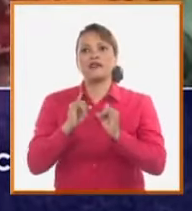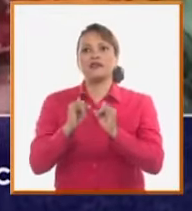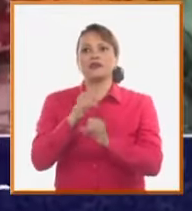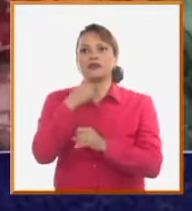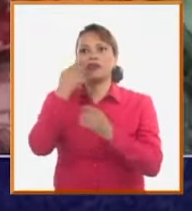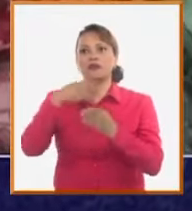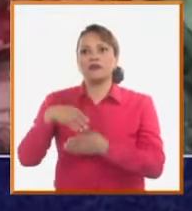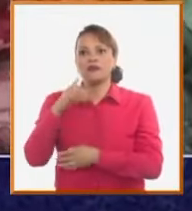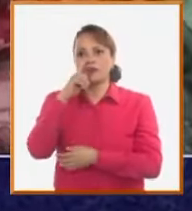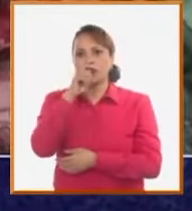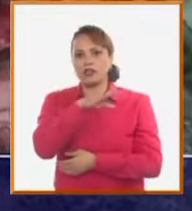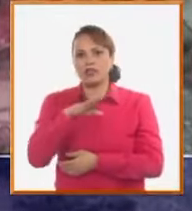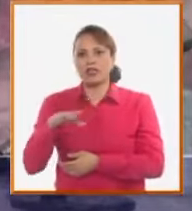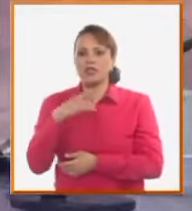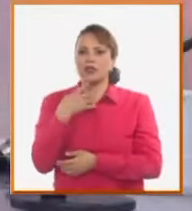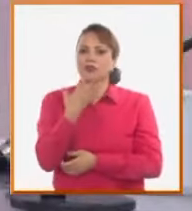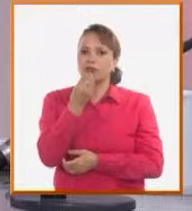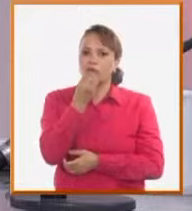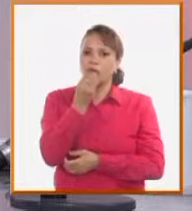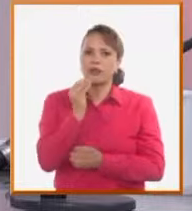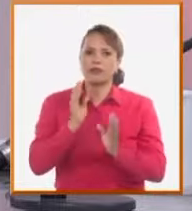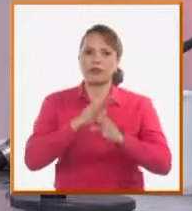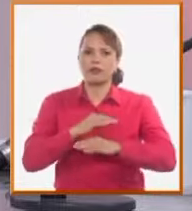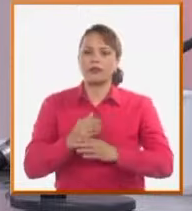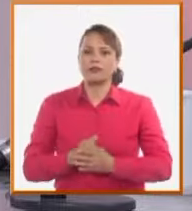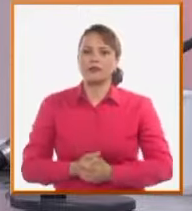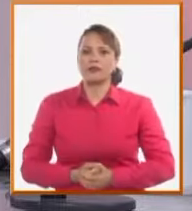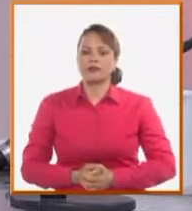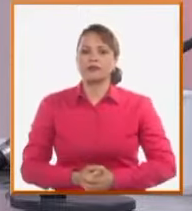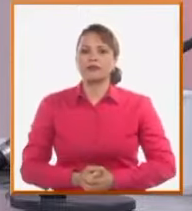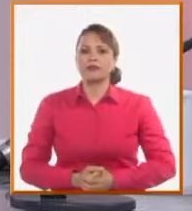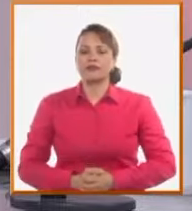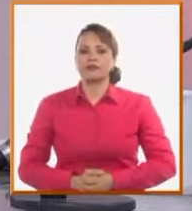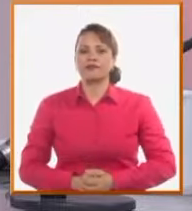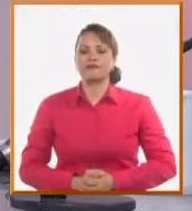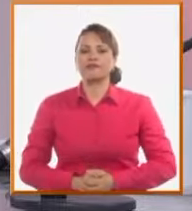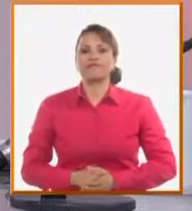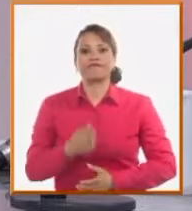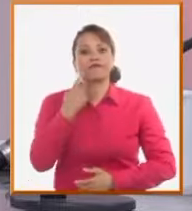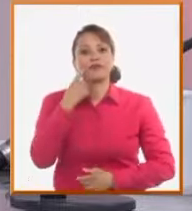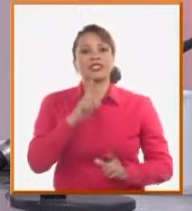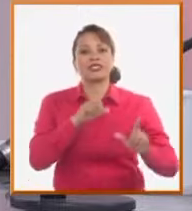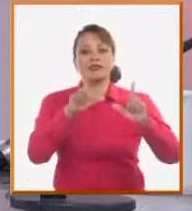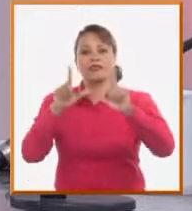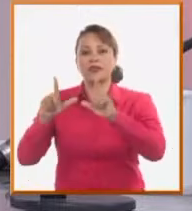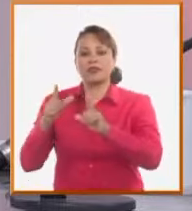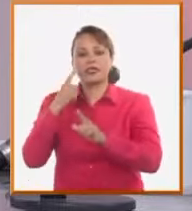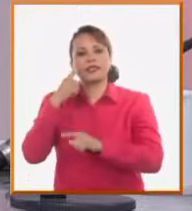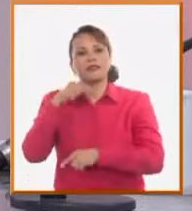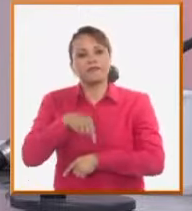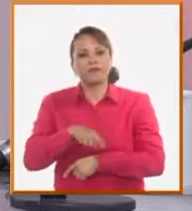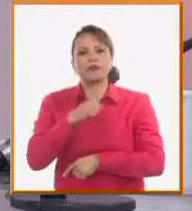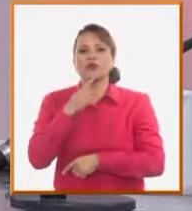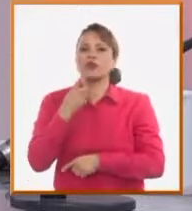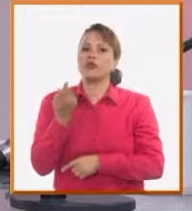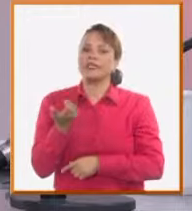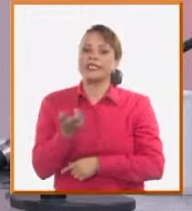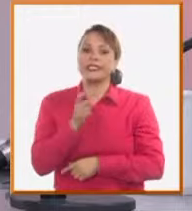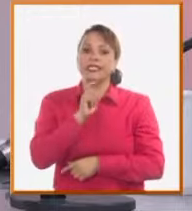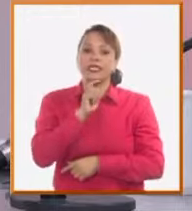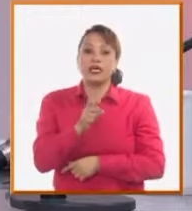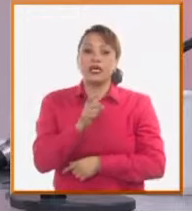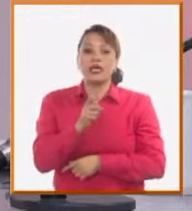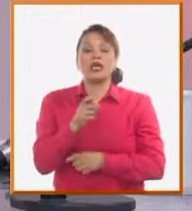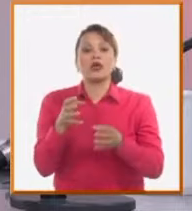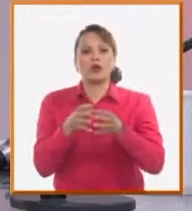por desnutrición. Bueno, imágenes terribles las que se han visto en la jornada de hoy. El ejército israelí, que